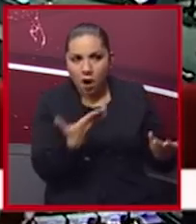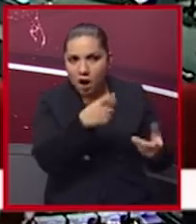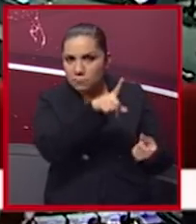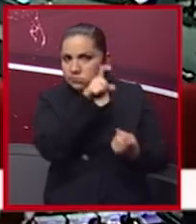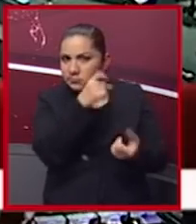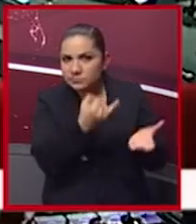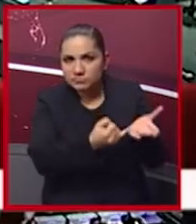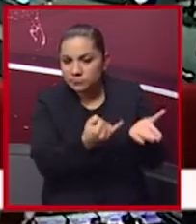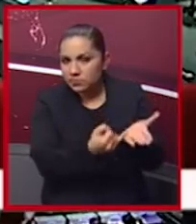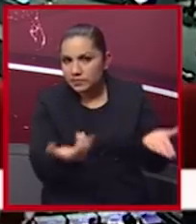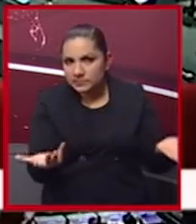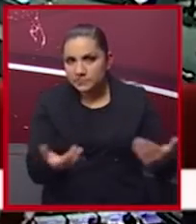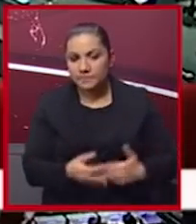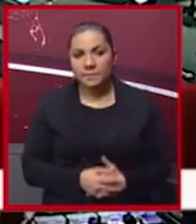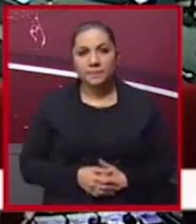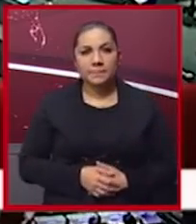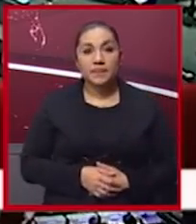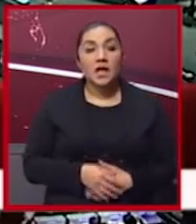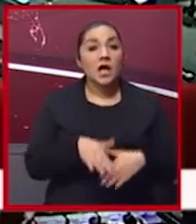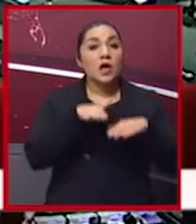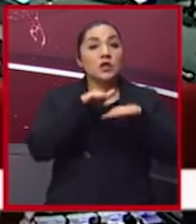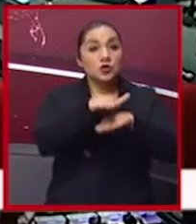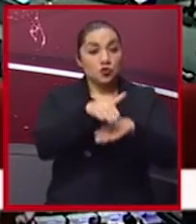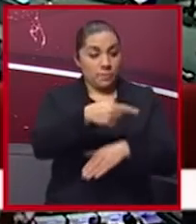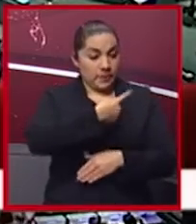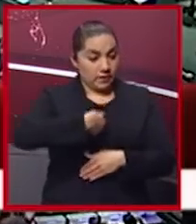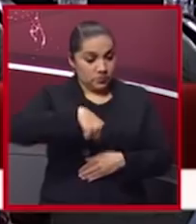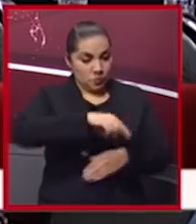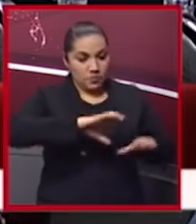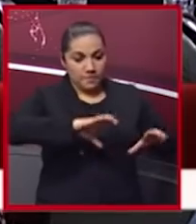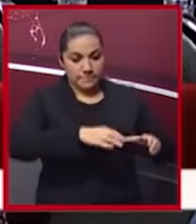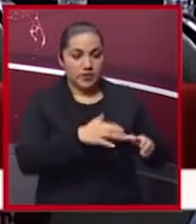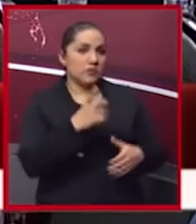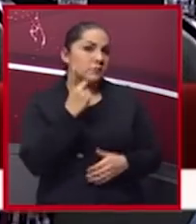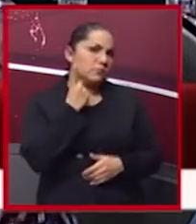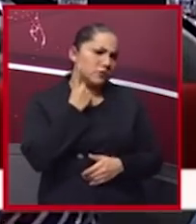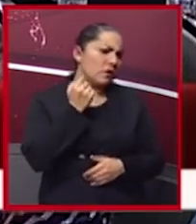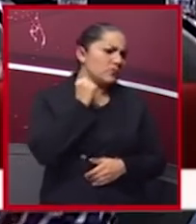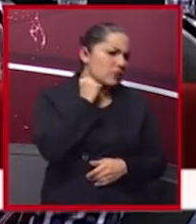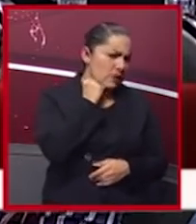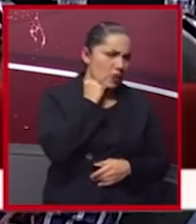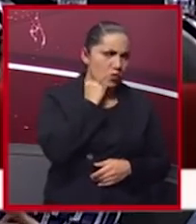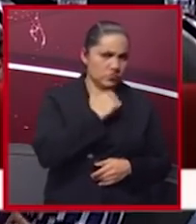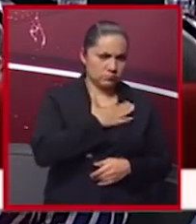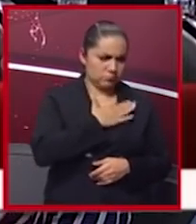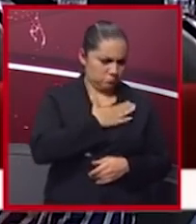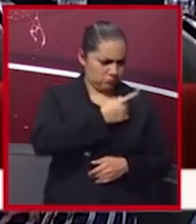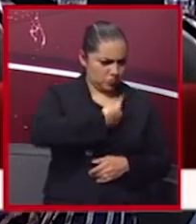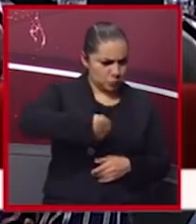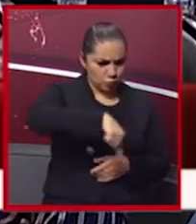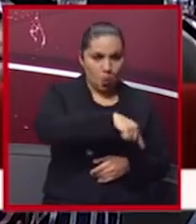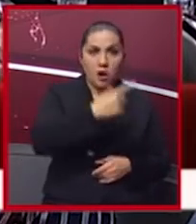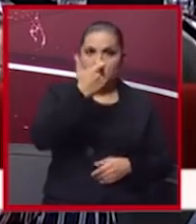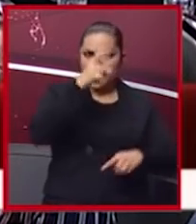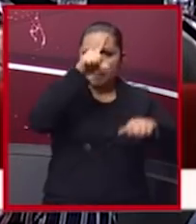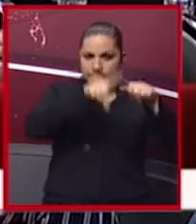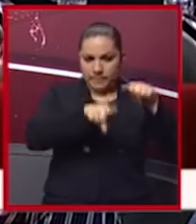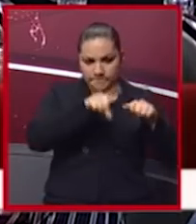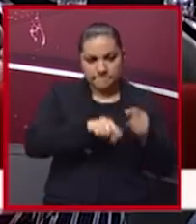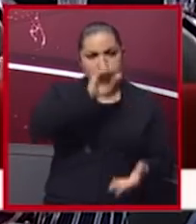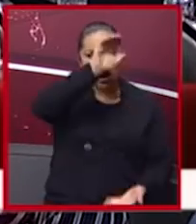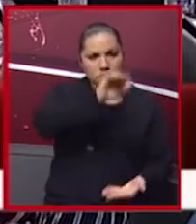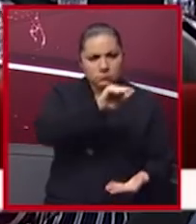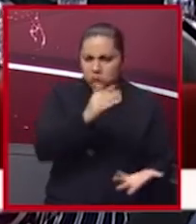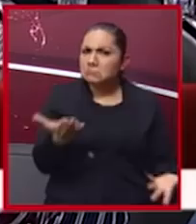lo que toca al Poder Legislativo, estamos de acuerdo en la reducción, pero no así en que en el ramo de